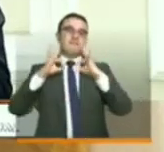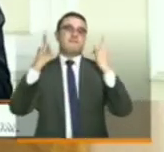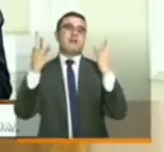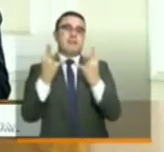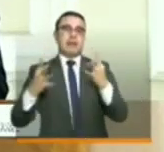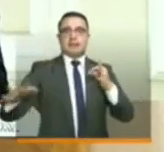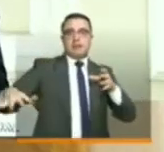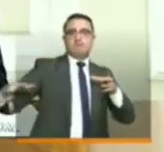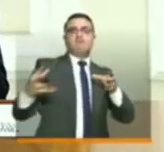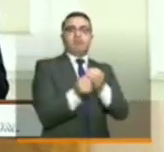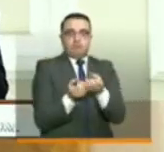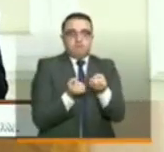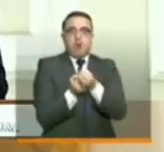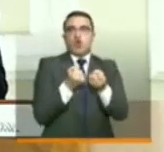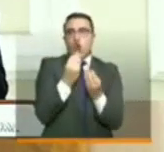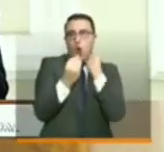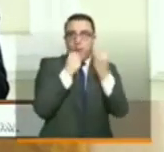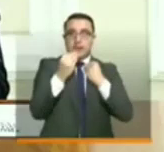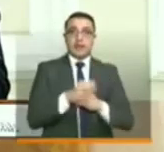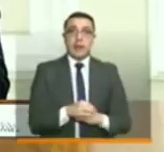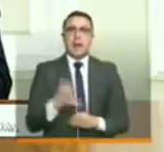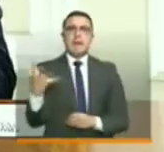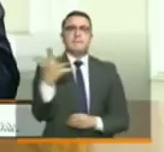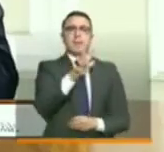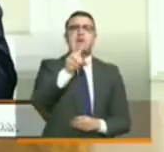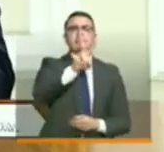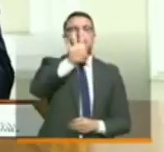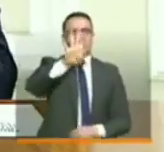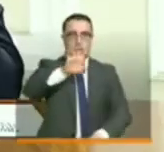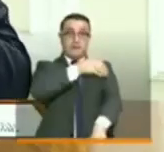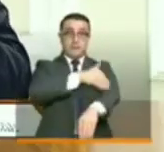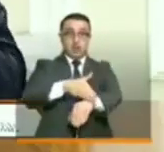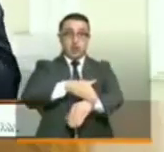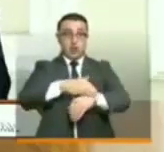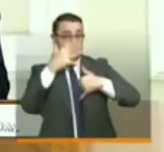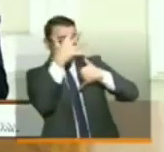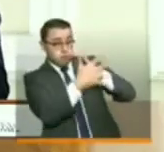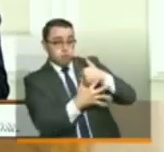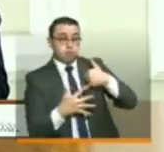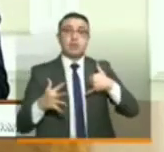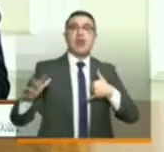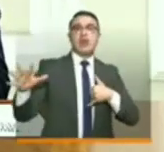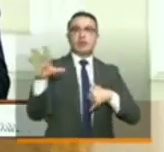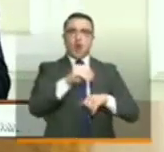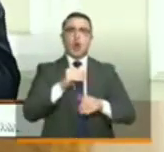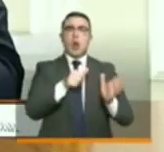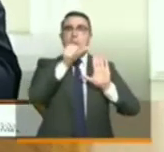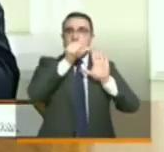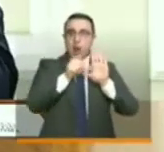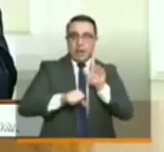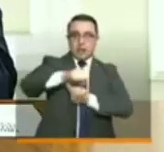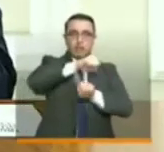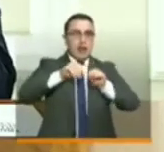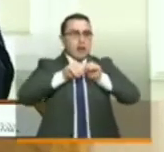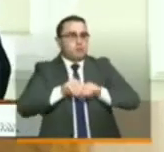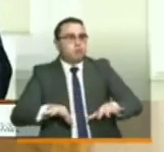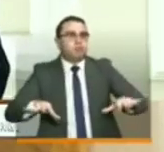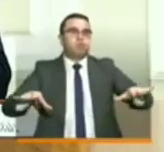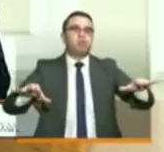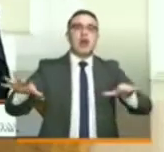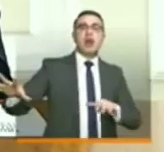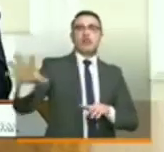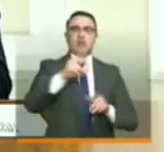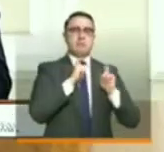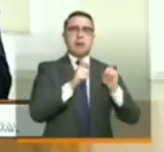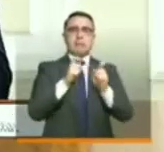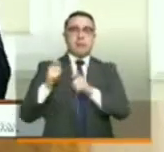balance, vemos que cerca de 29 millones de colombianos se han beneficiado de todos esos programas sociales que los hemos contemplado,